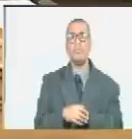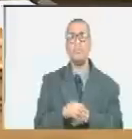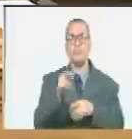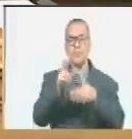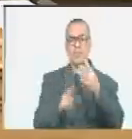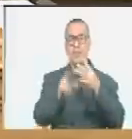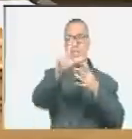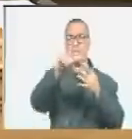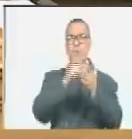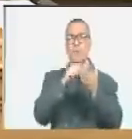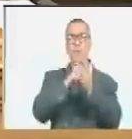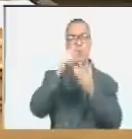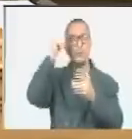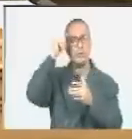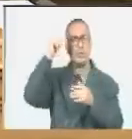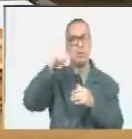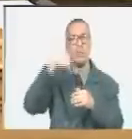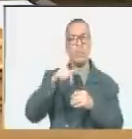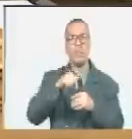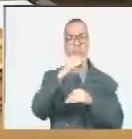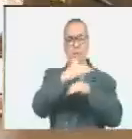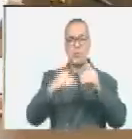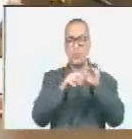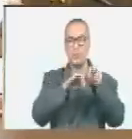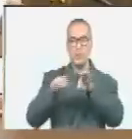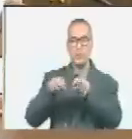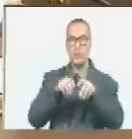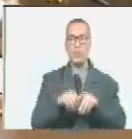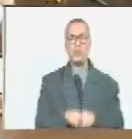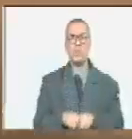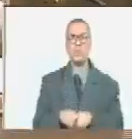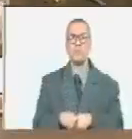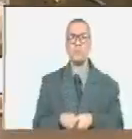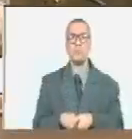Tercer punto del orden del día, ciudadana secretaria.